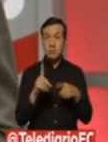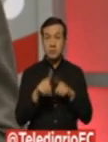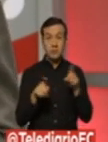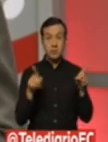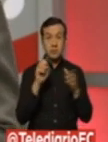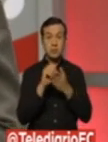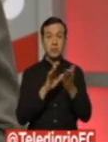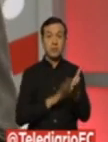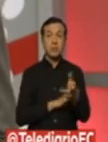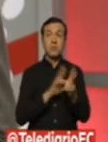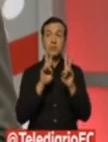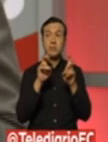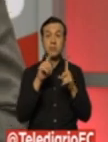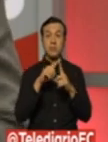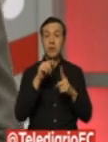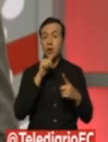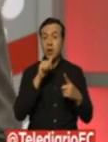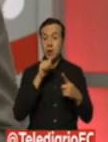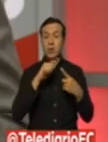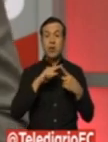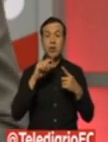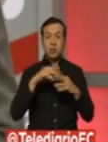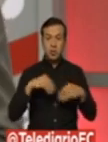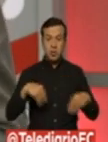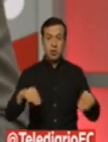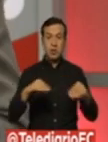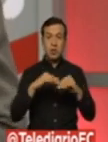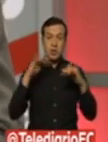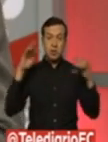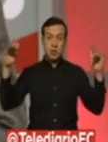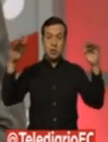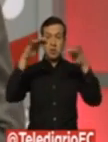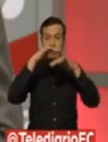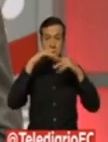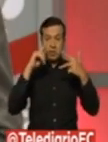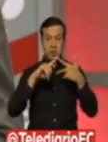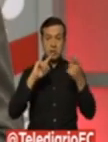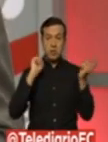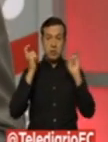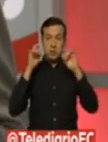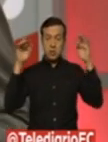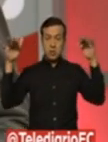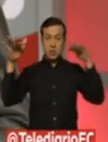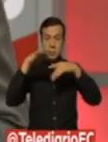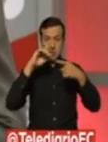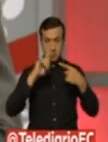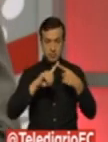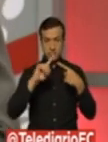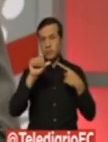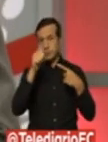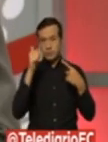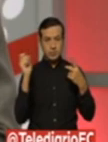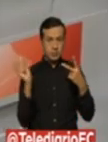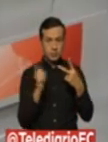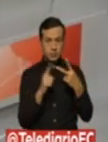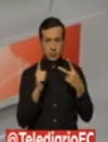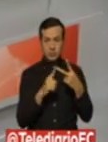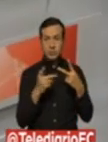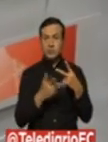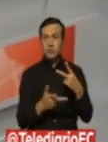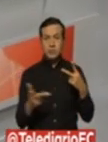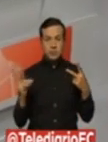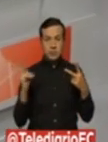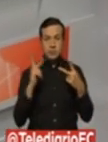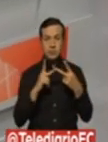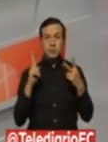aquellos proyectos que están relacionados con agua con suelo con aire y con cambio climático luego tenemos un segundo eje que